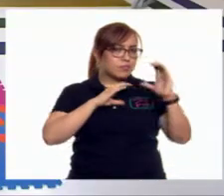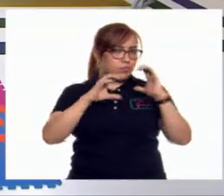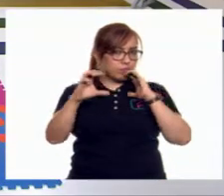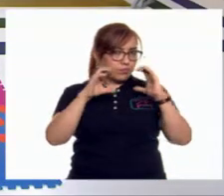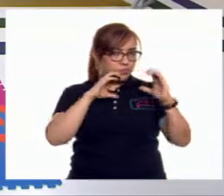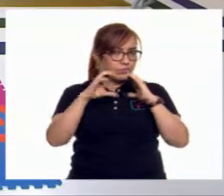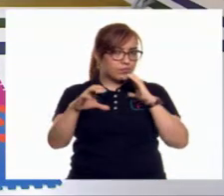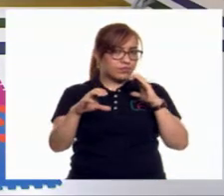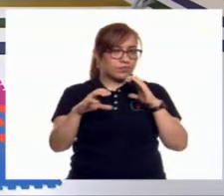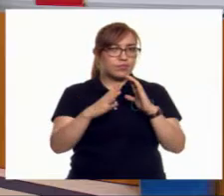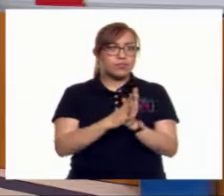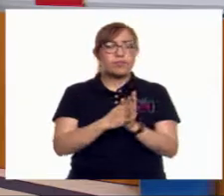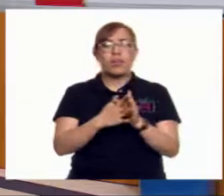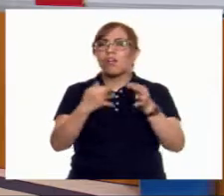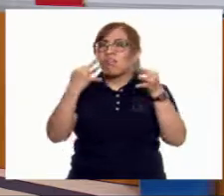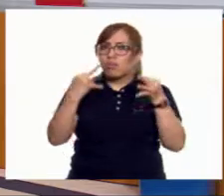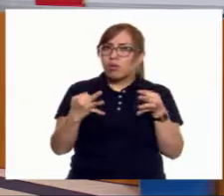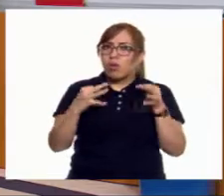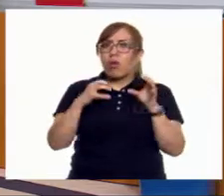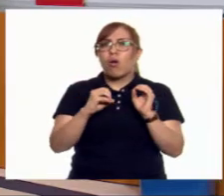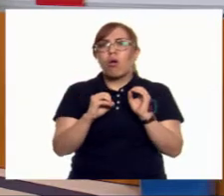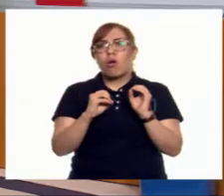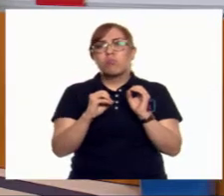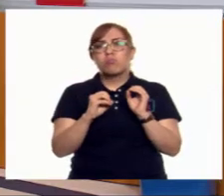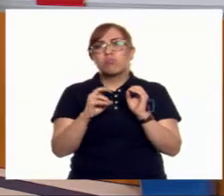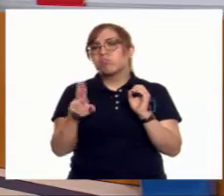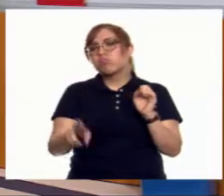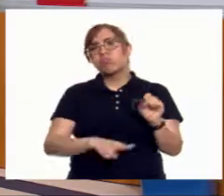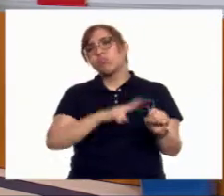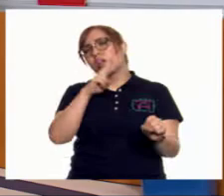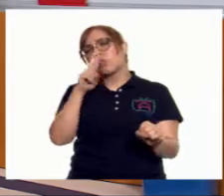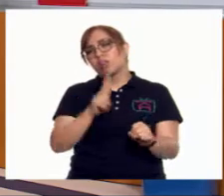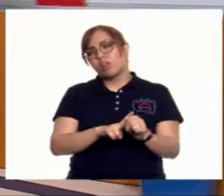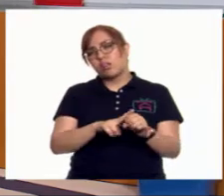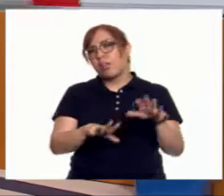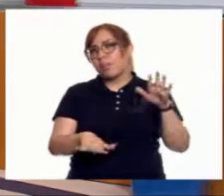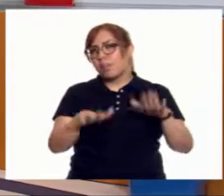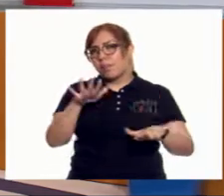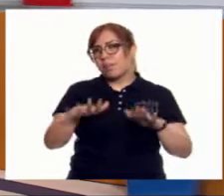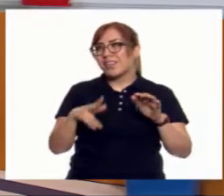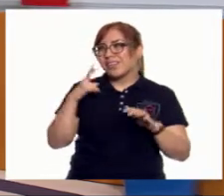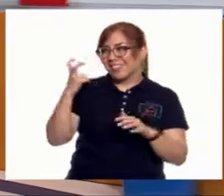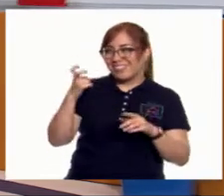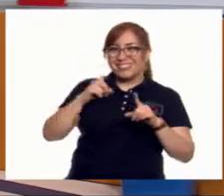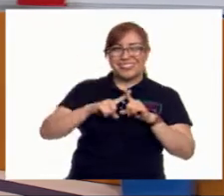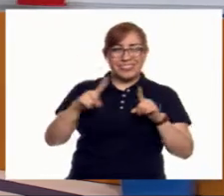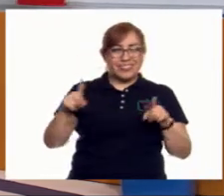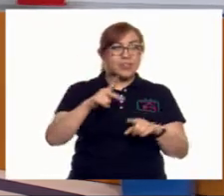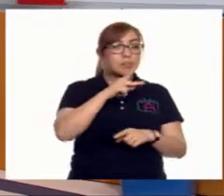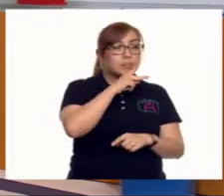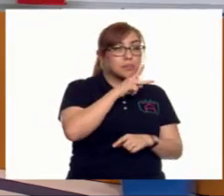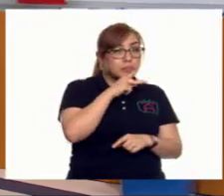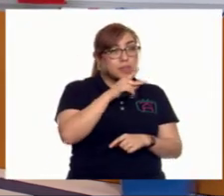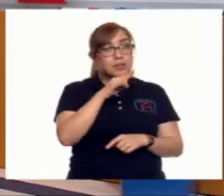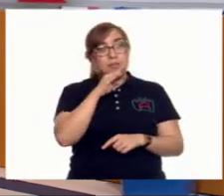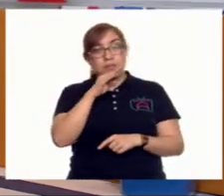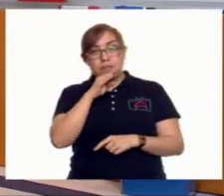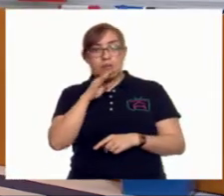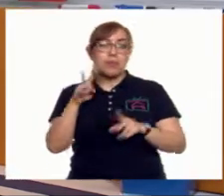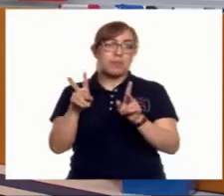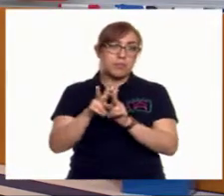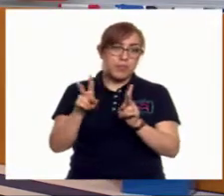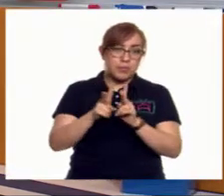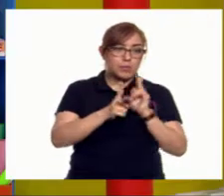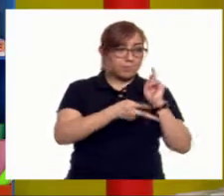En formal o a lo mejor informal, y lo que tú dijiste hace rato, con mi papá, con mi mamá, con mis